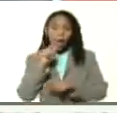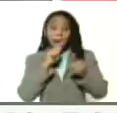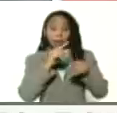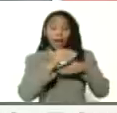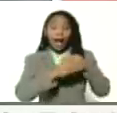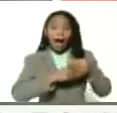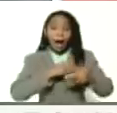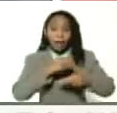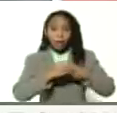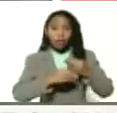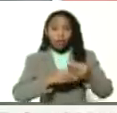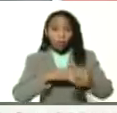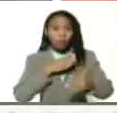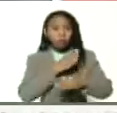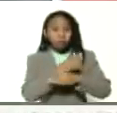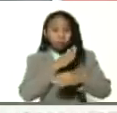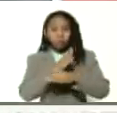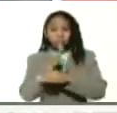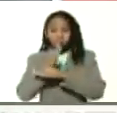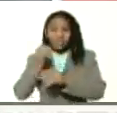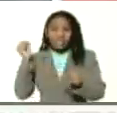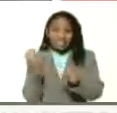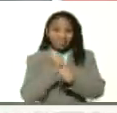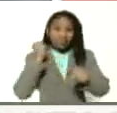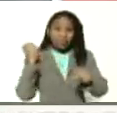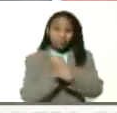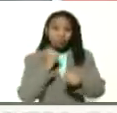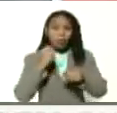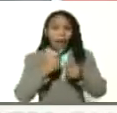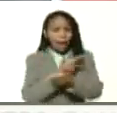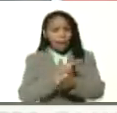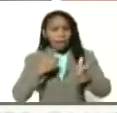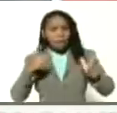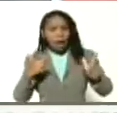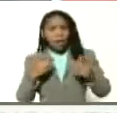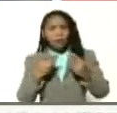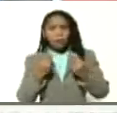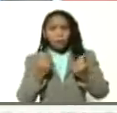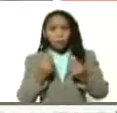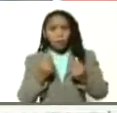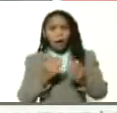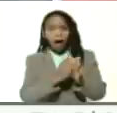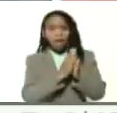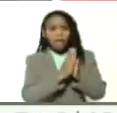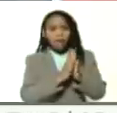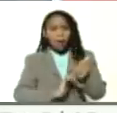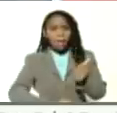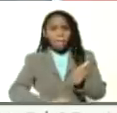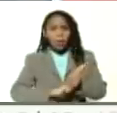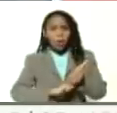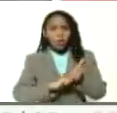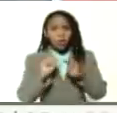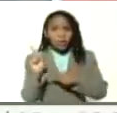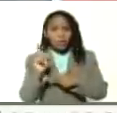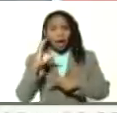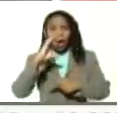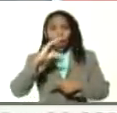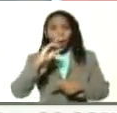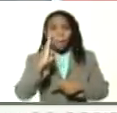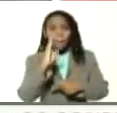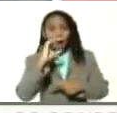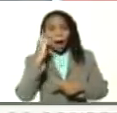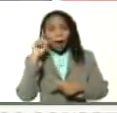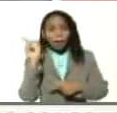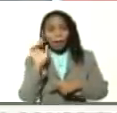hecho ingentes gestiones para liberar recursos a favor del mecanismo COVAX. Hay